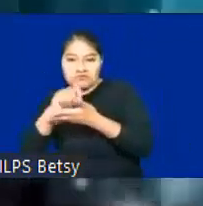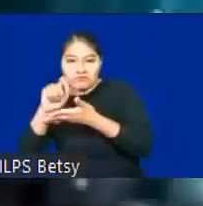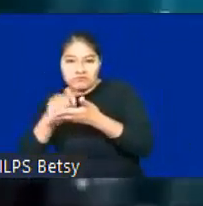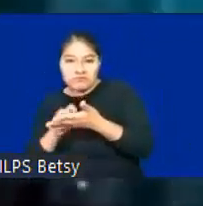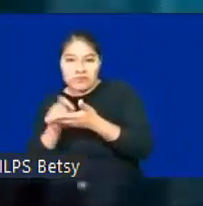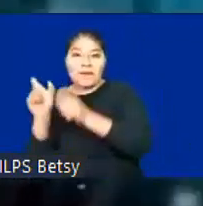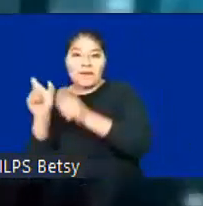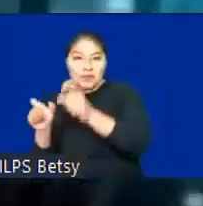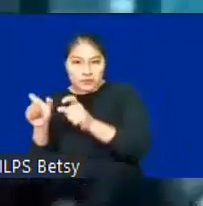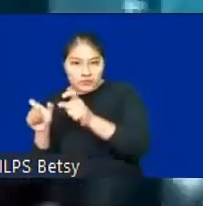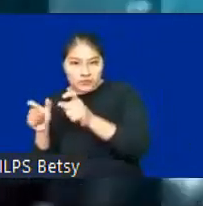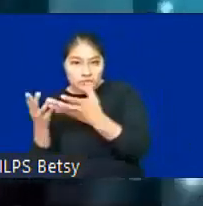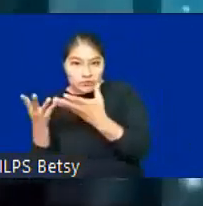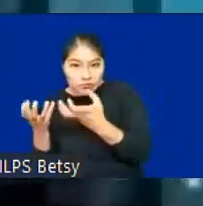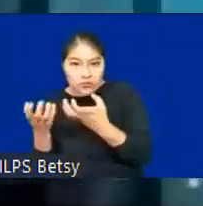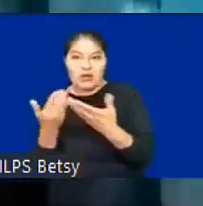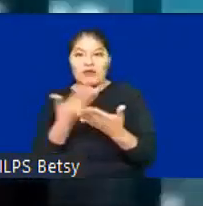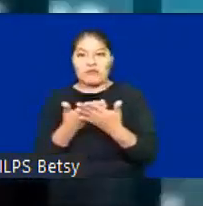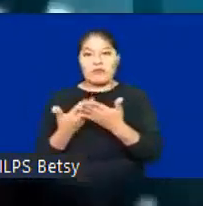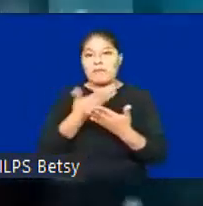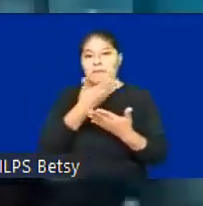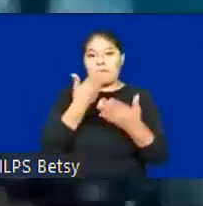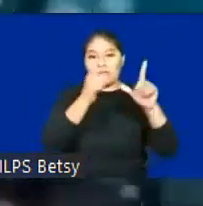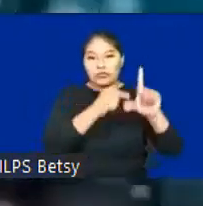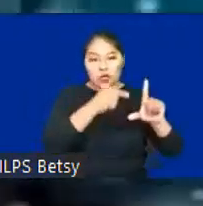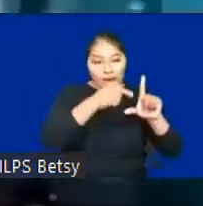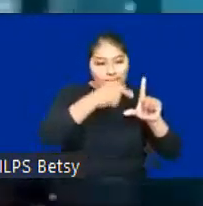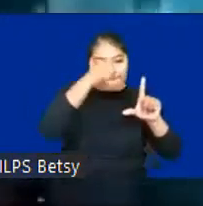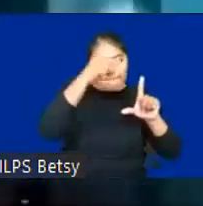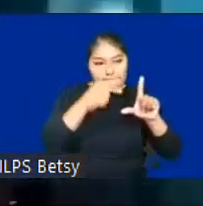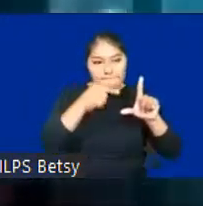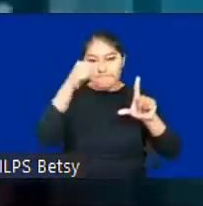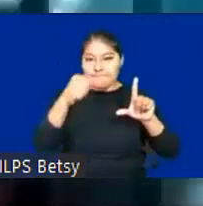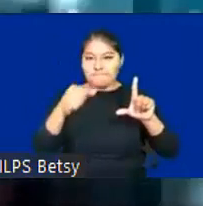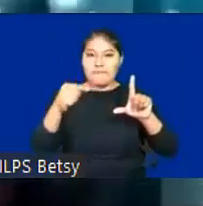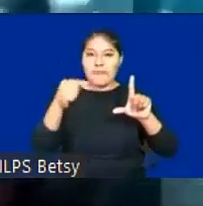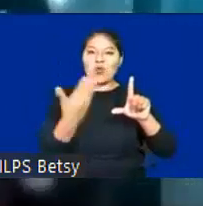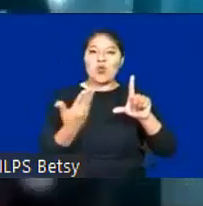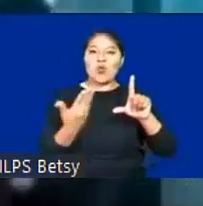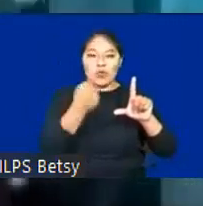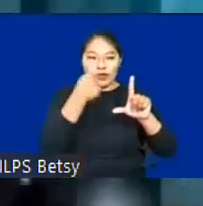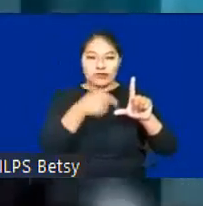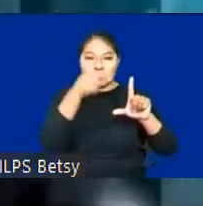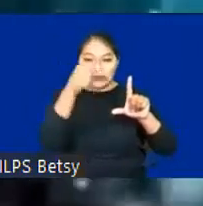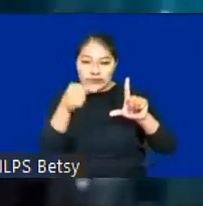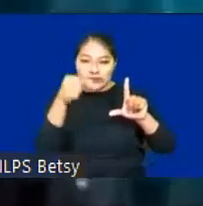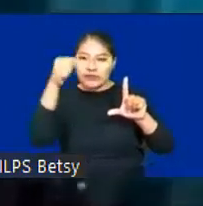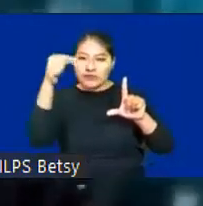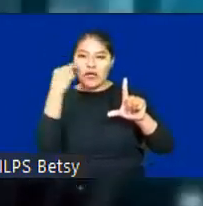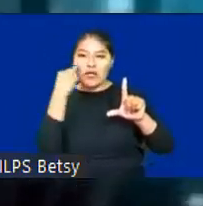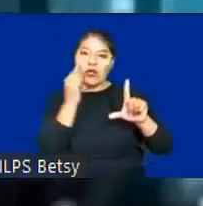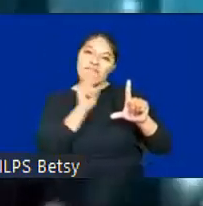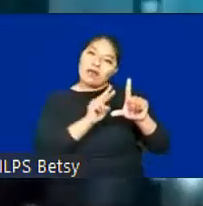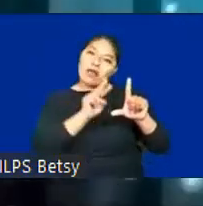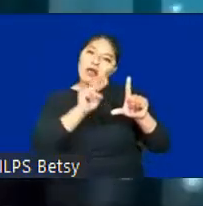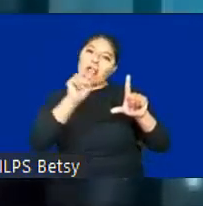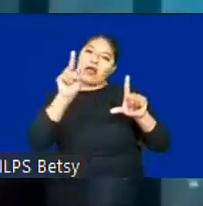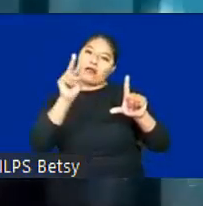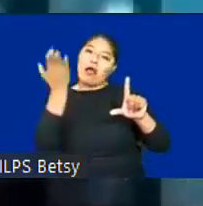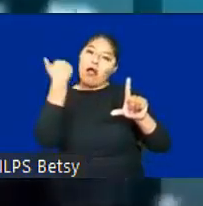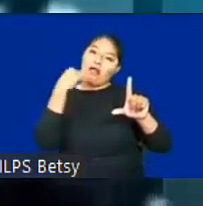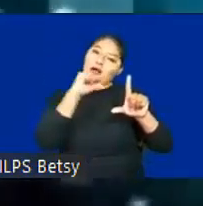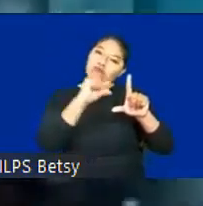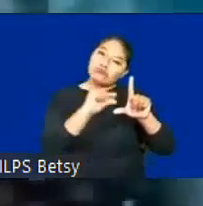estadística, con datos, con números, para que visualizando cómo ha ido comportándose los trámites presenciales versus los